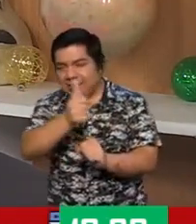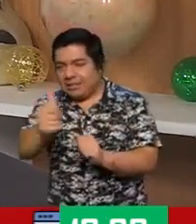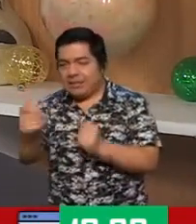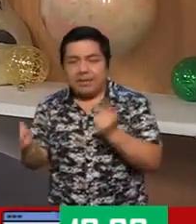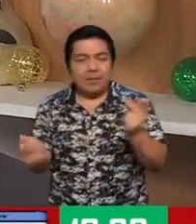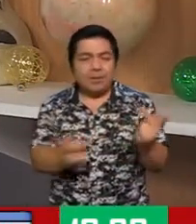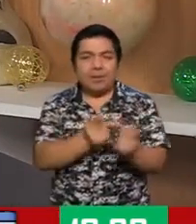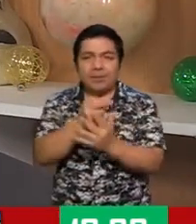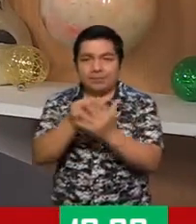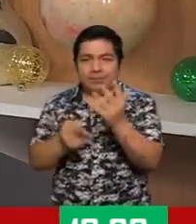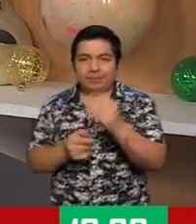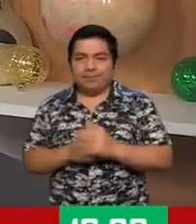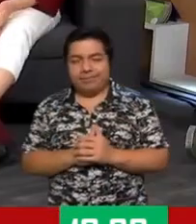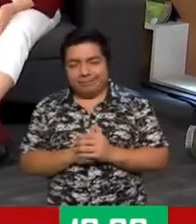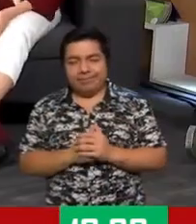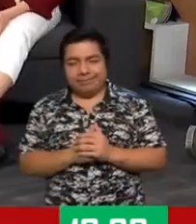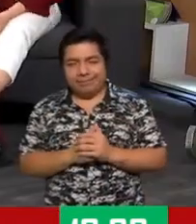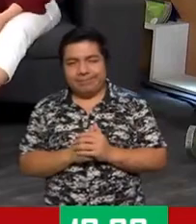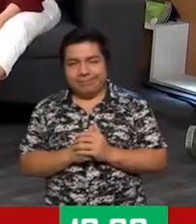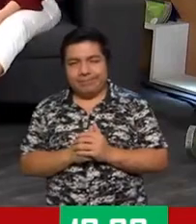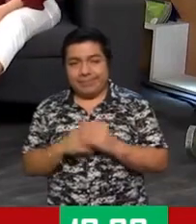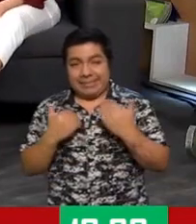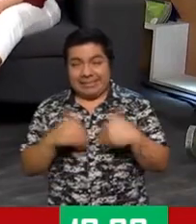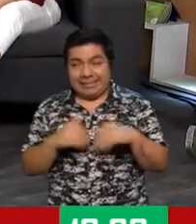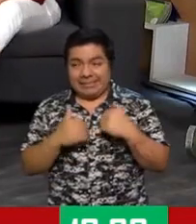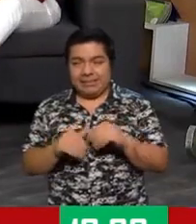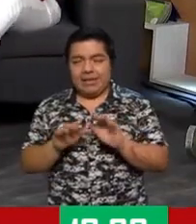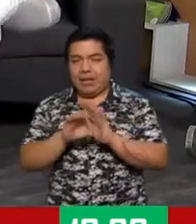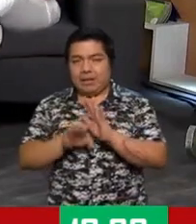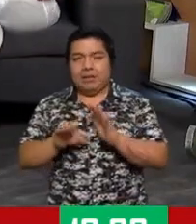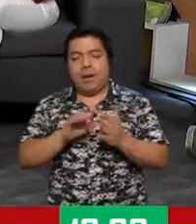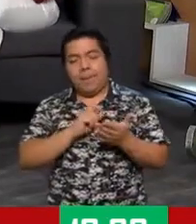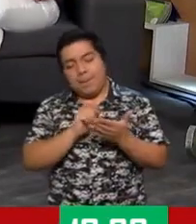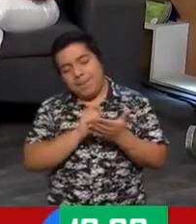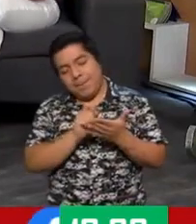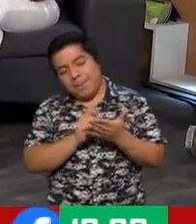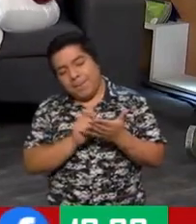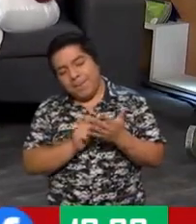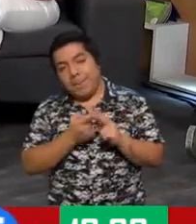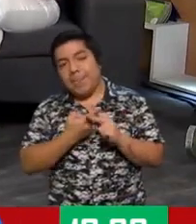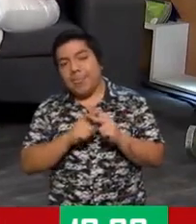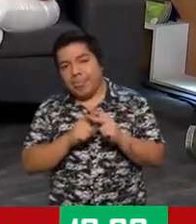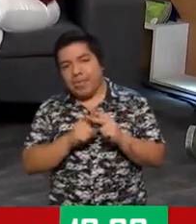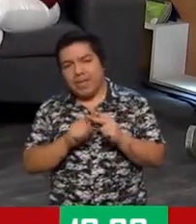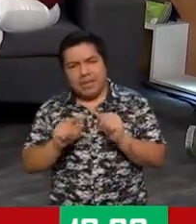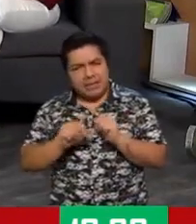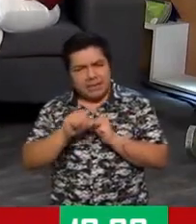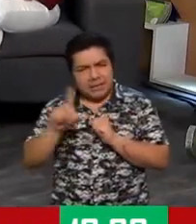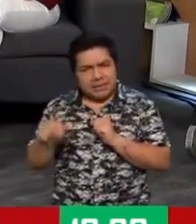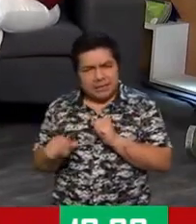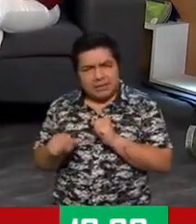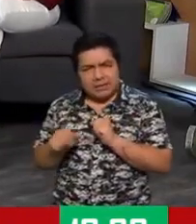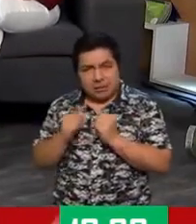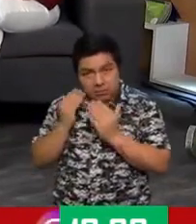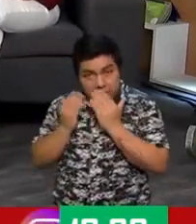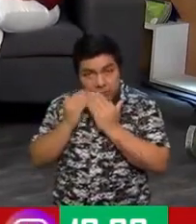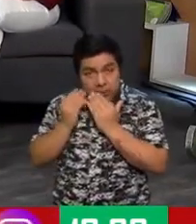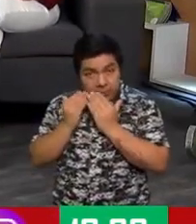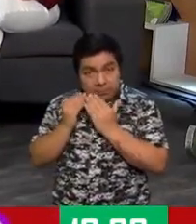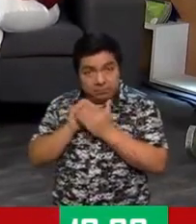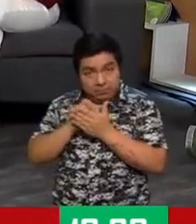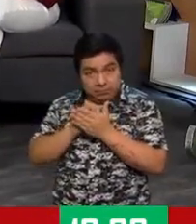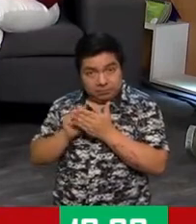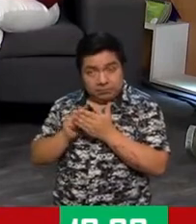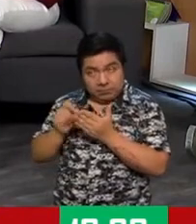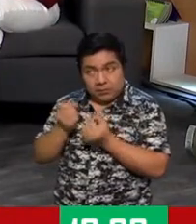preguntando... ¡Qué bonito! ¿Y entonces empezaste a escribir tú? Sí, sí. Y luego tomaste clases para